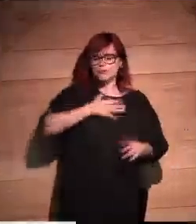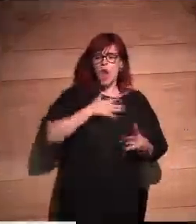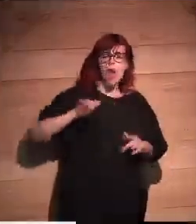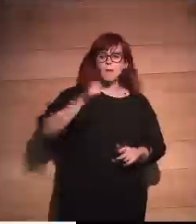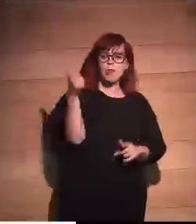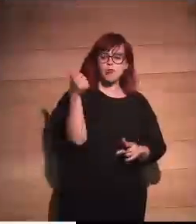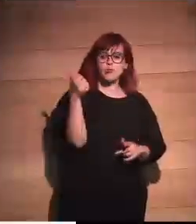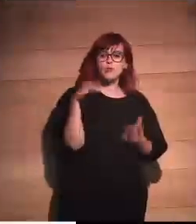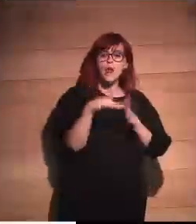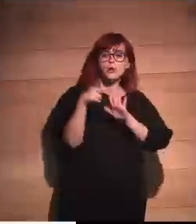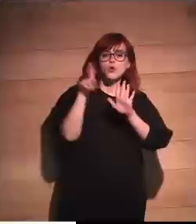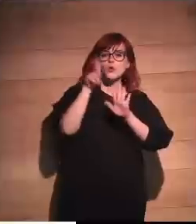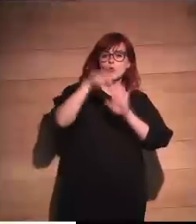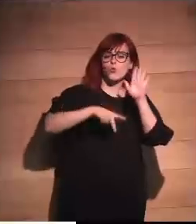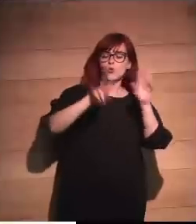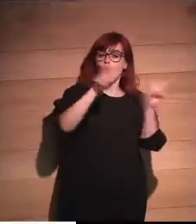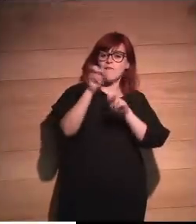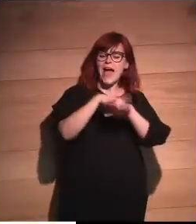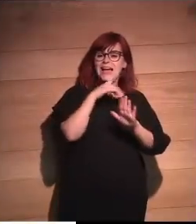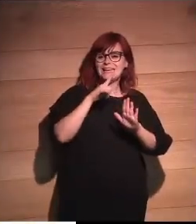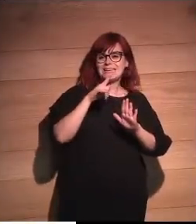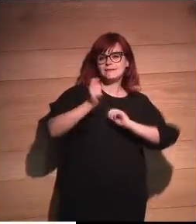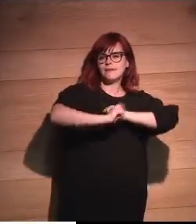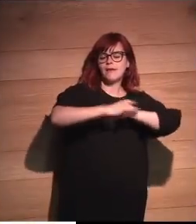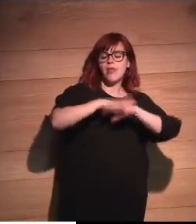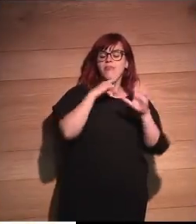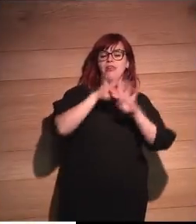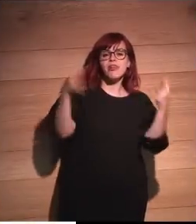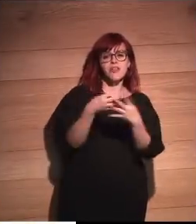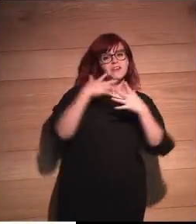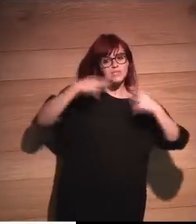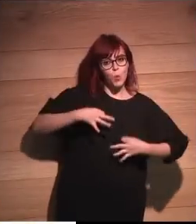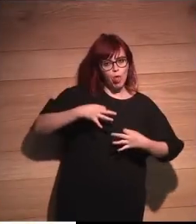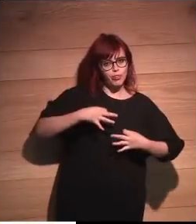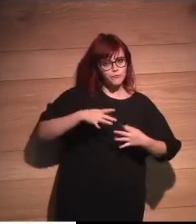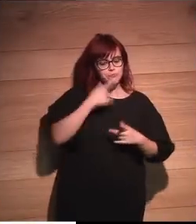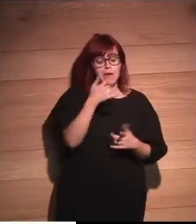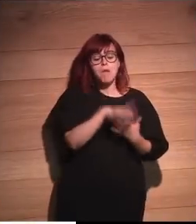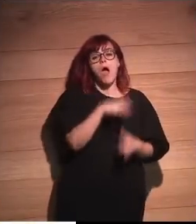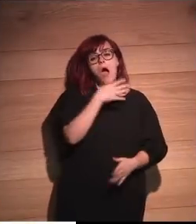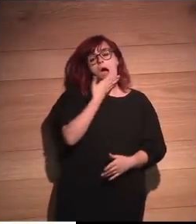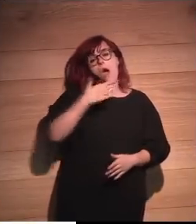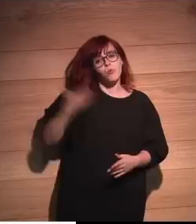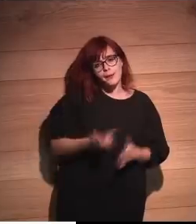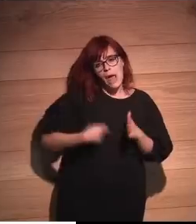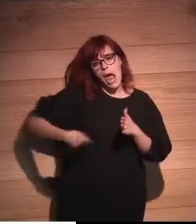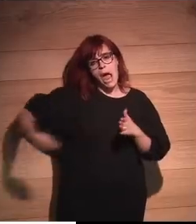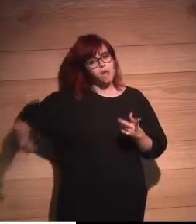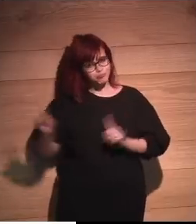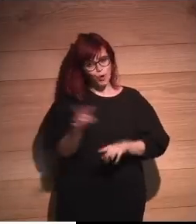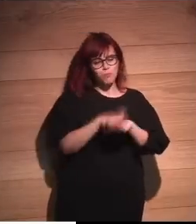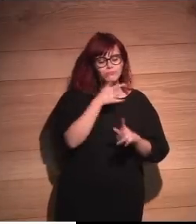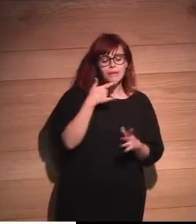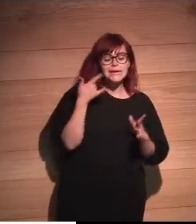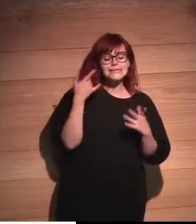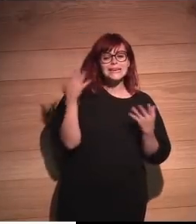una nueva estrategia de ciberseguridad. La pueden no les voy a aburrir contando el contenido, pero